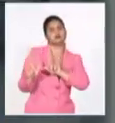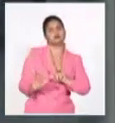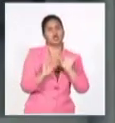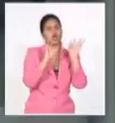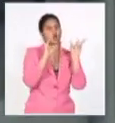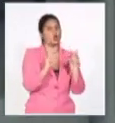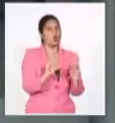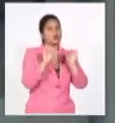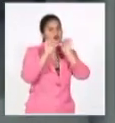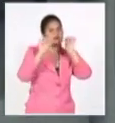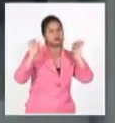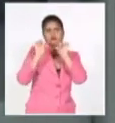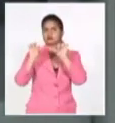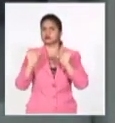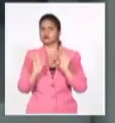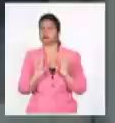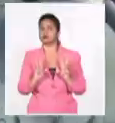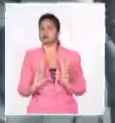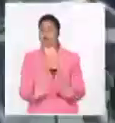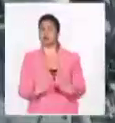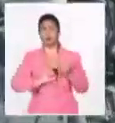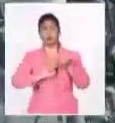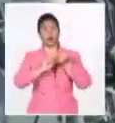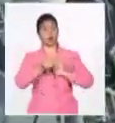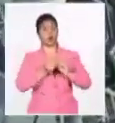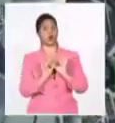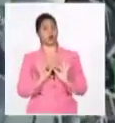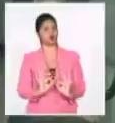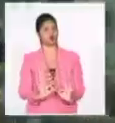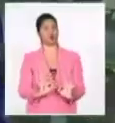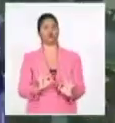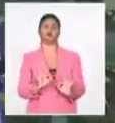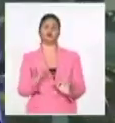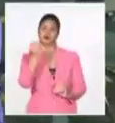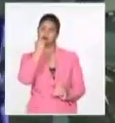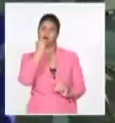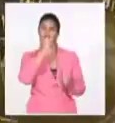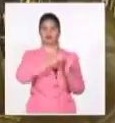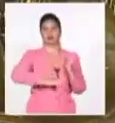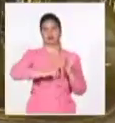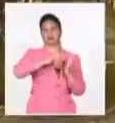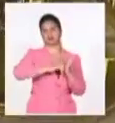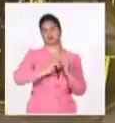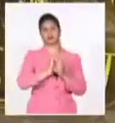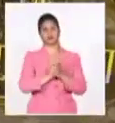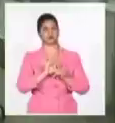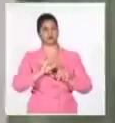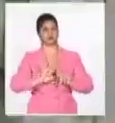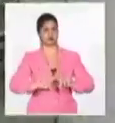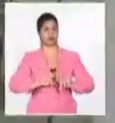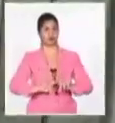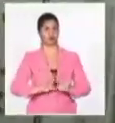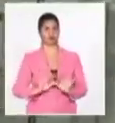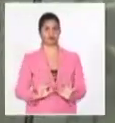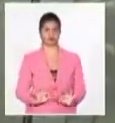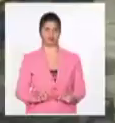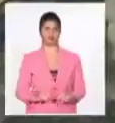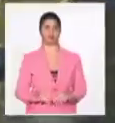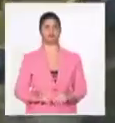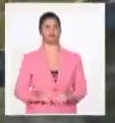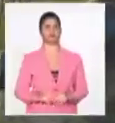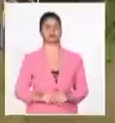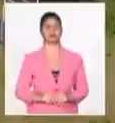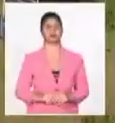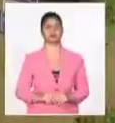vía para lograr un control exacto del consumo, con énfasis en el uso racional del